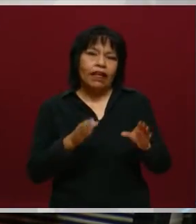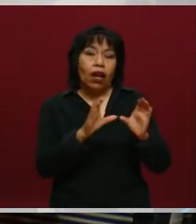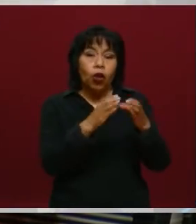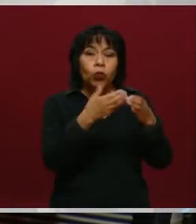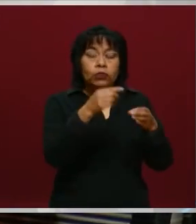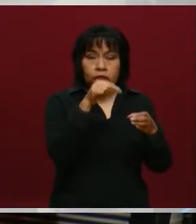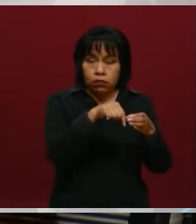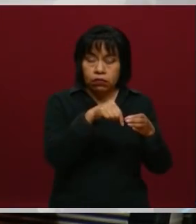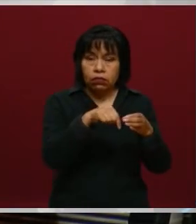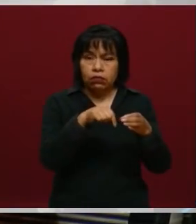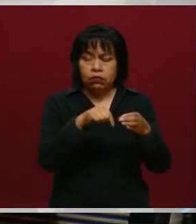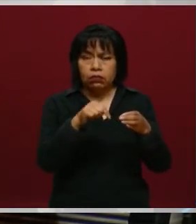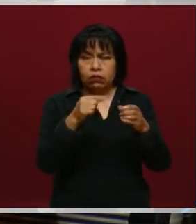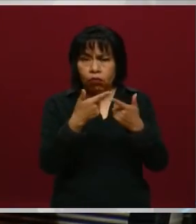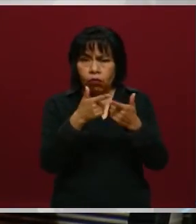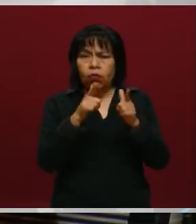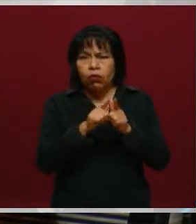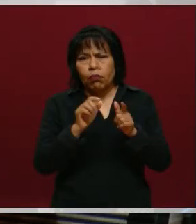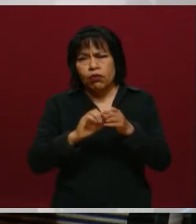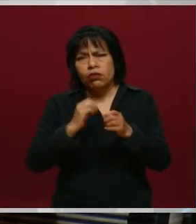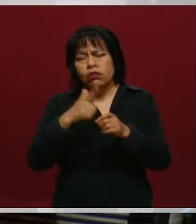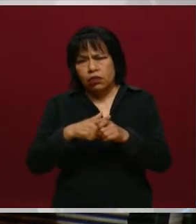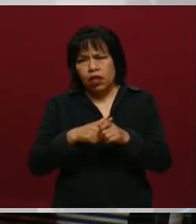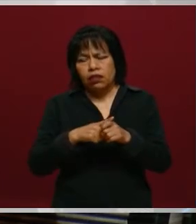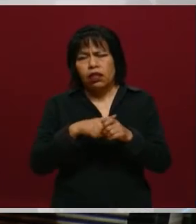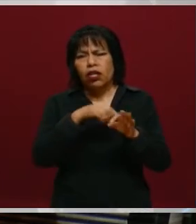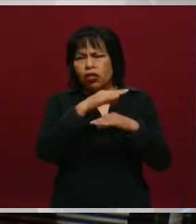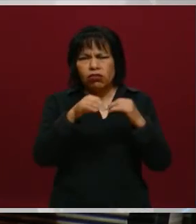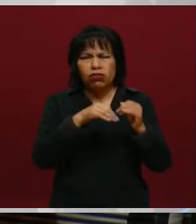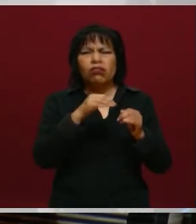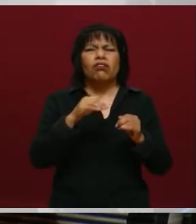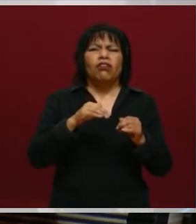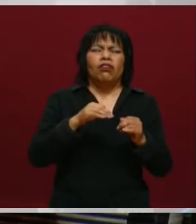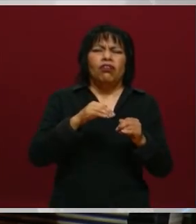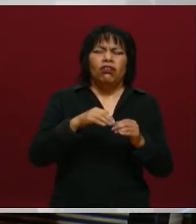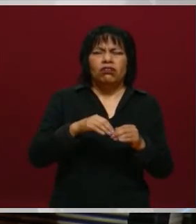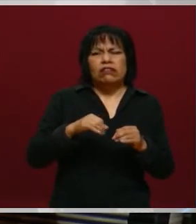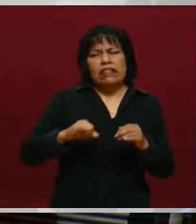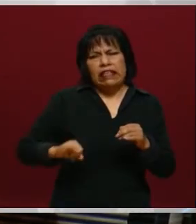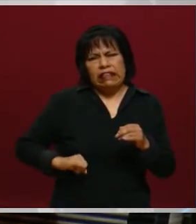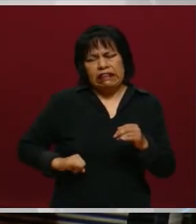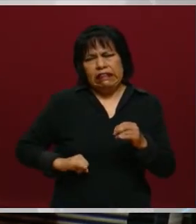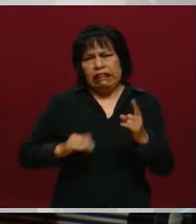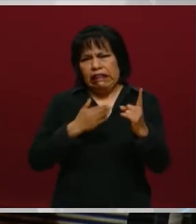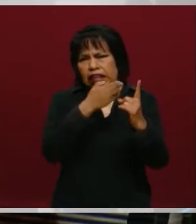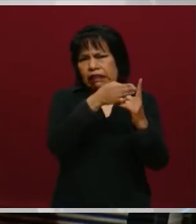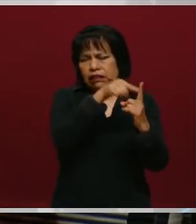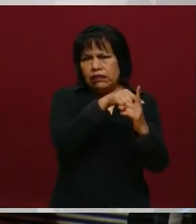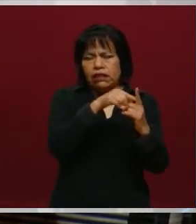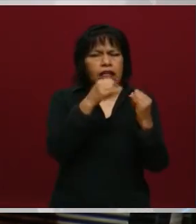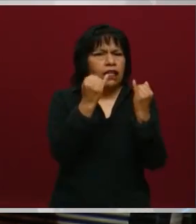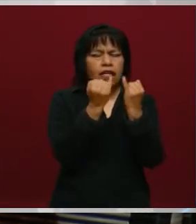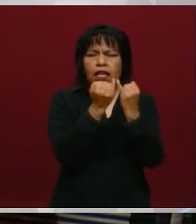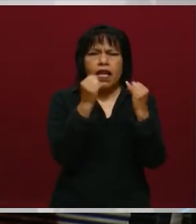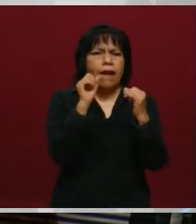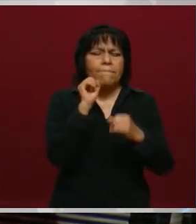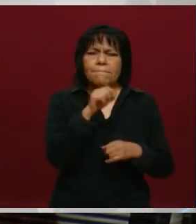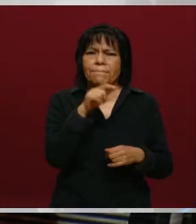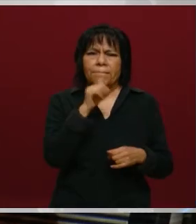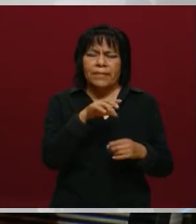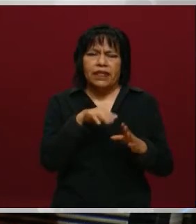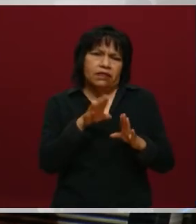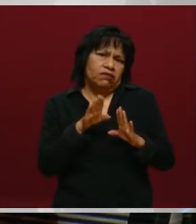con intereses en común entonces pues bueno la comunidad puede estar aquí en la ciudad o en la